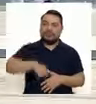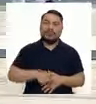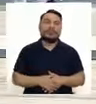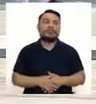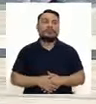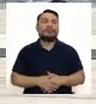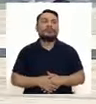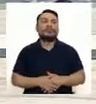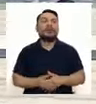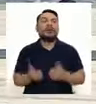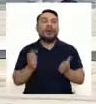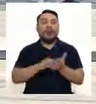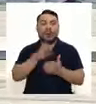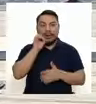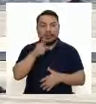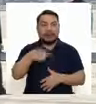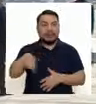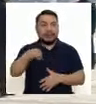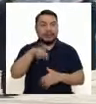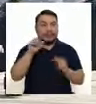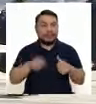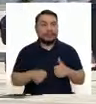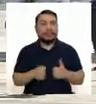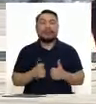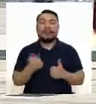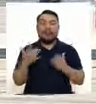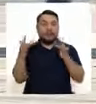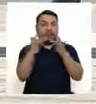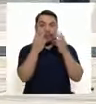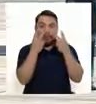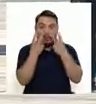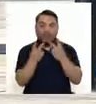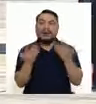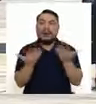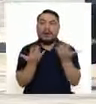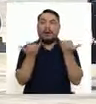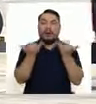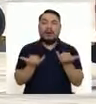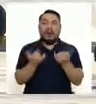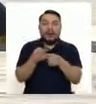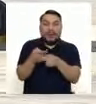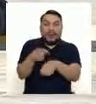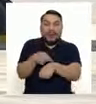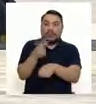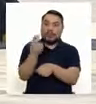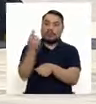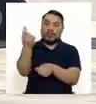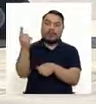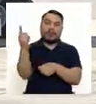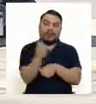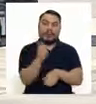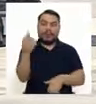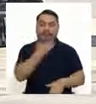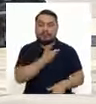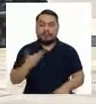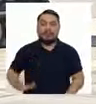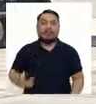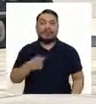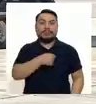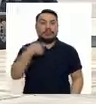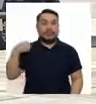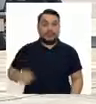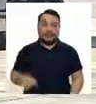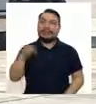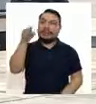Y reiterar, para los que recién se conectan a nuestra señal, que estamos en momentos previos a que el presidente de la República